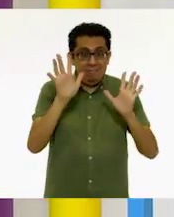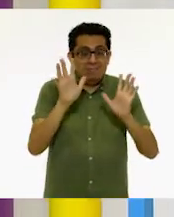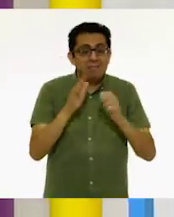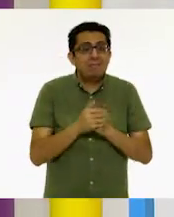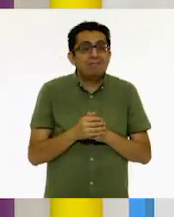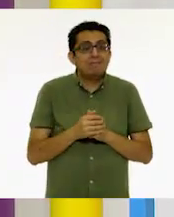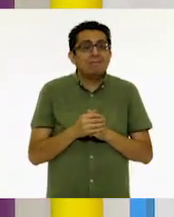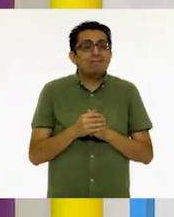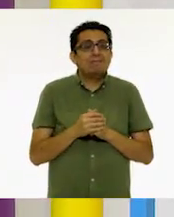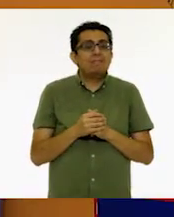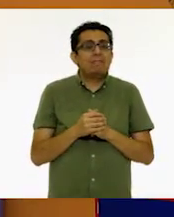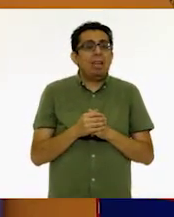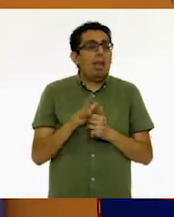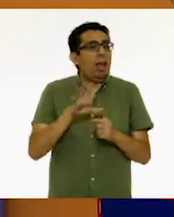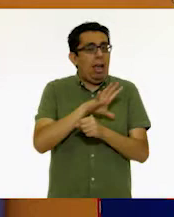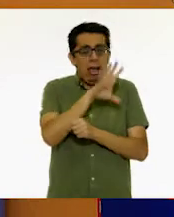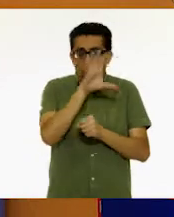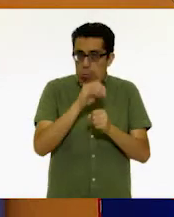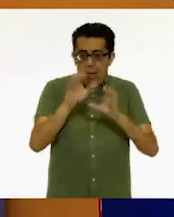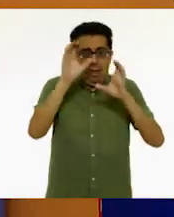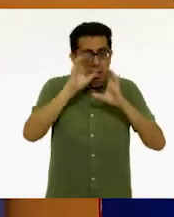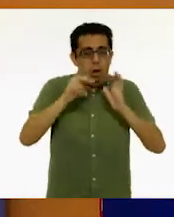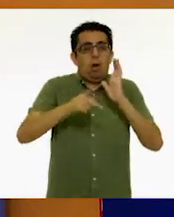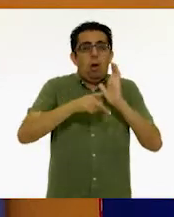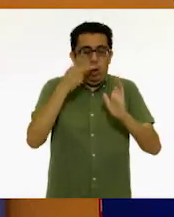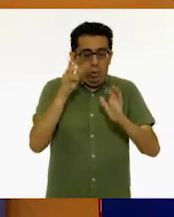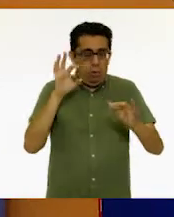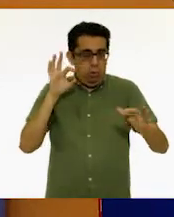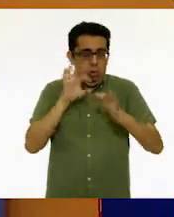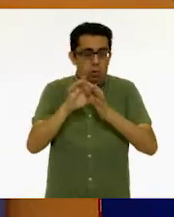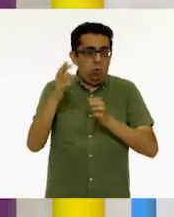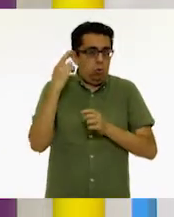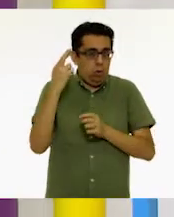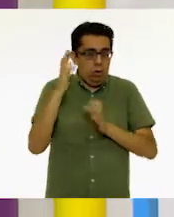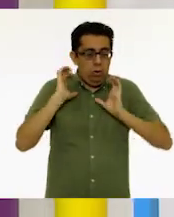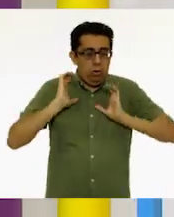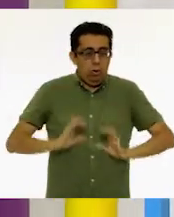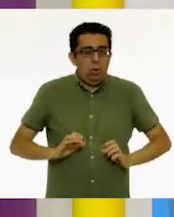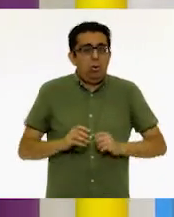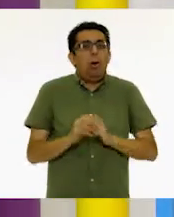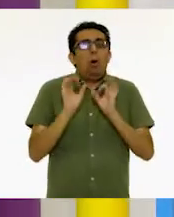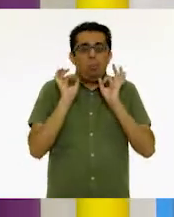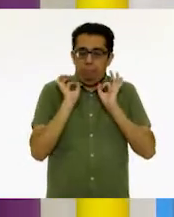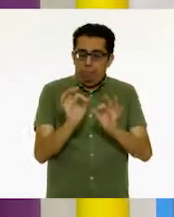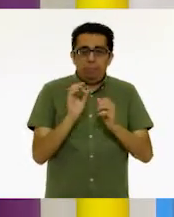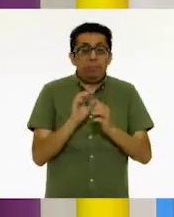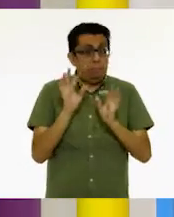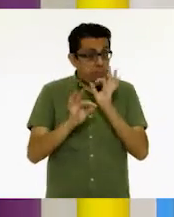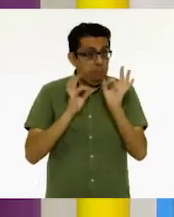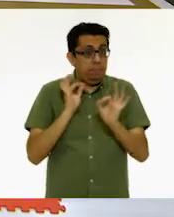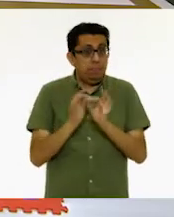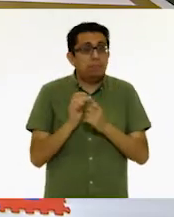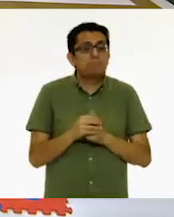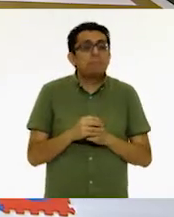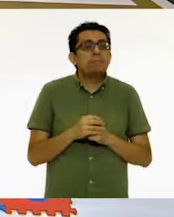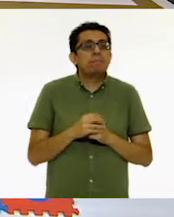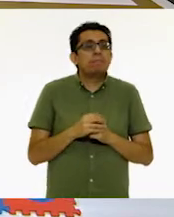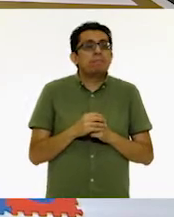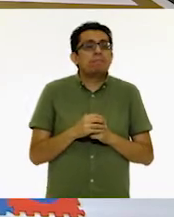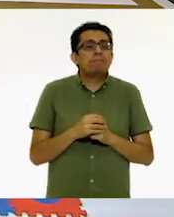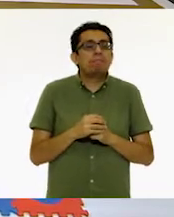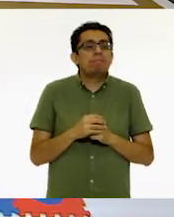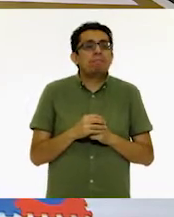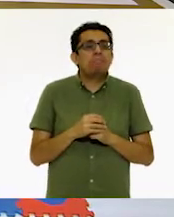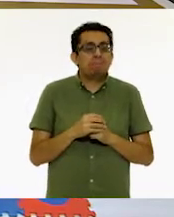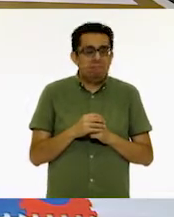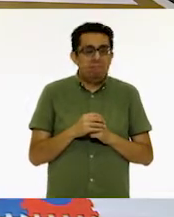Vamos a hacer toda la canción con estos sonidos. Va, perfecto. Listo. Sí. Híjole, vamos. Vamos a echarle ganas.